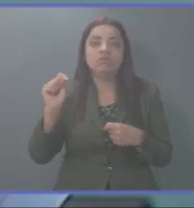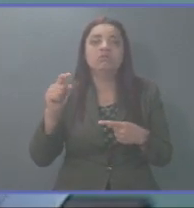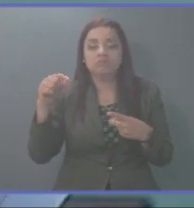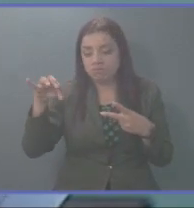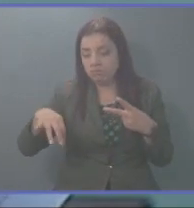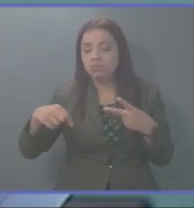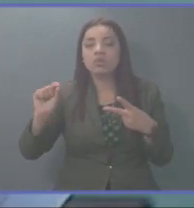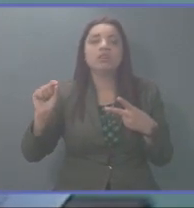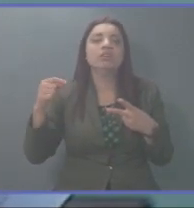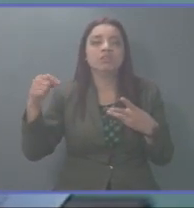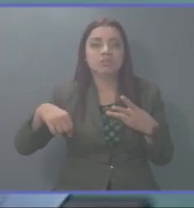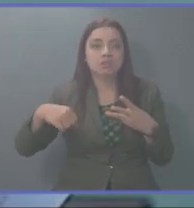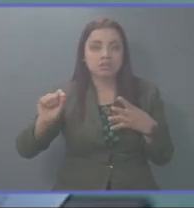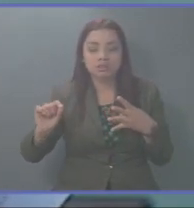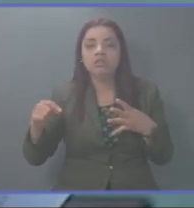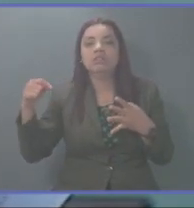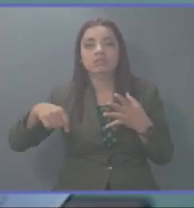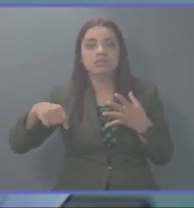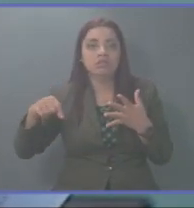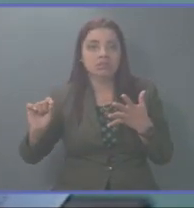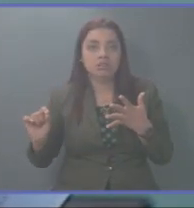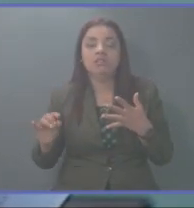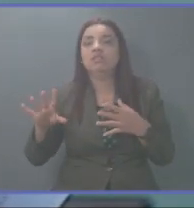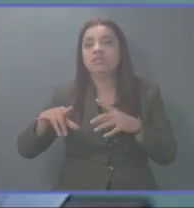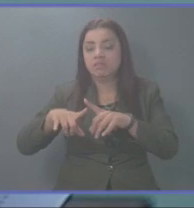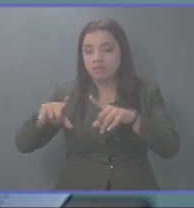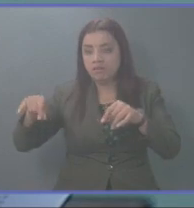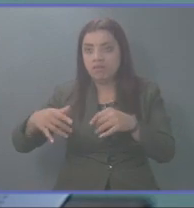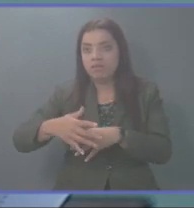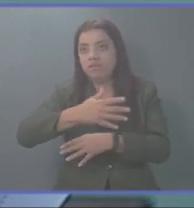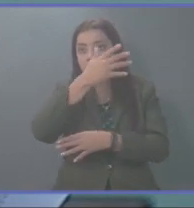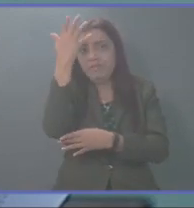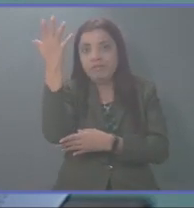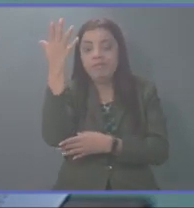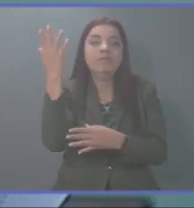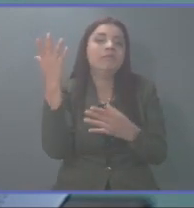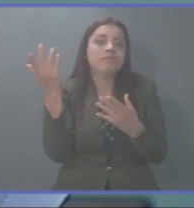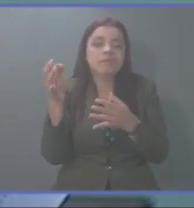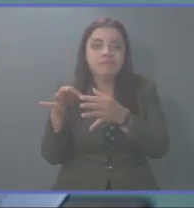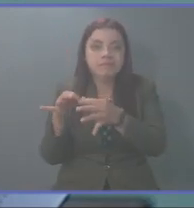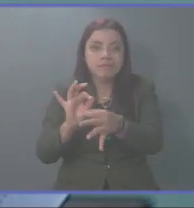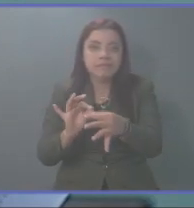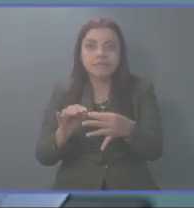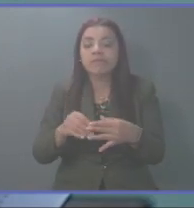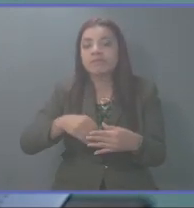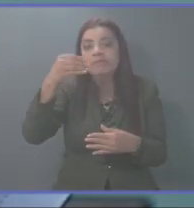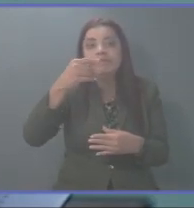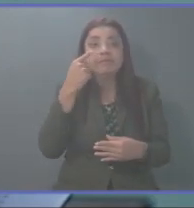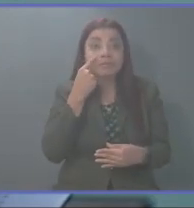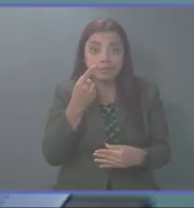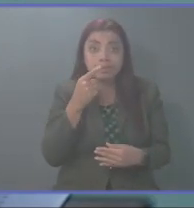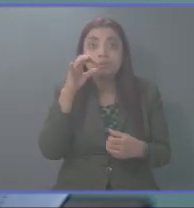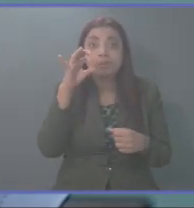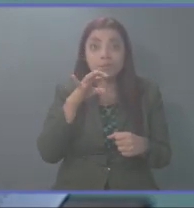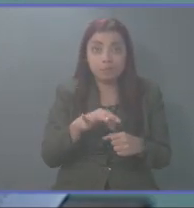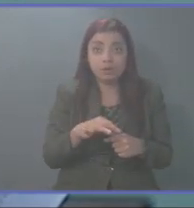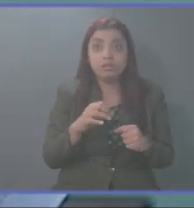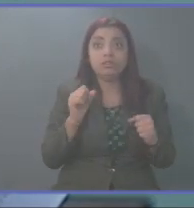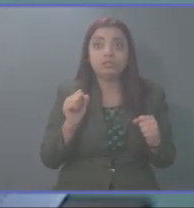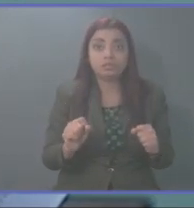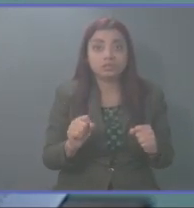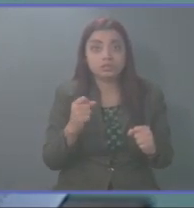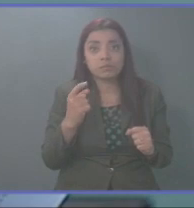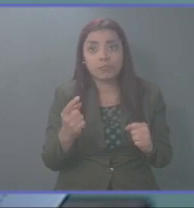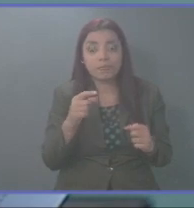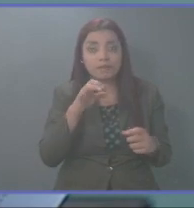lo cual abrirán el sobre exterior celeste del que extraerán la ficha desprendible para verificar si el voto corresponde al